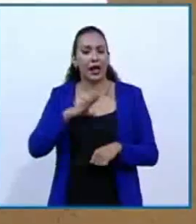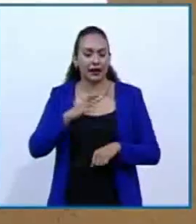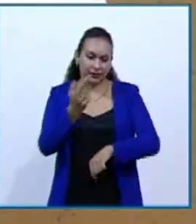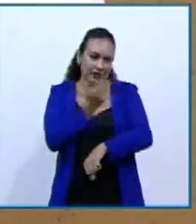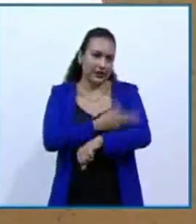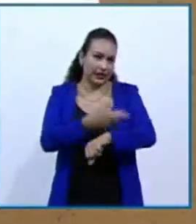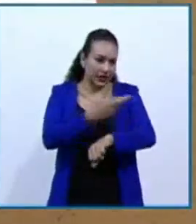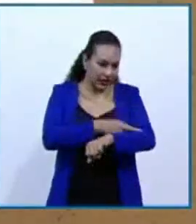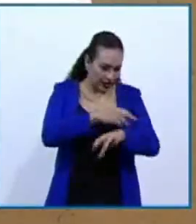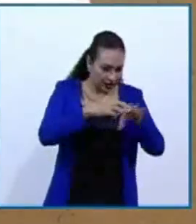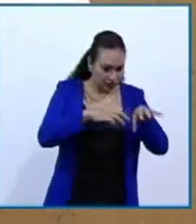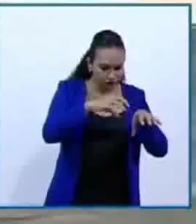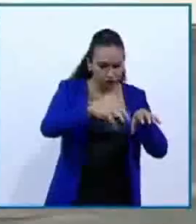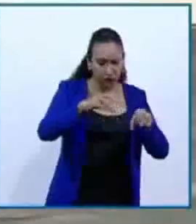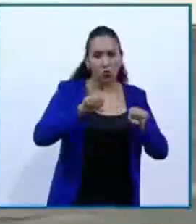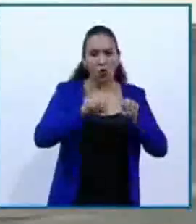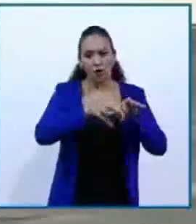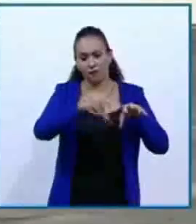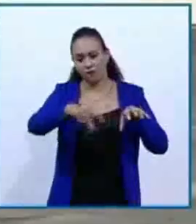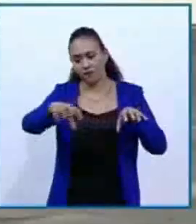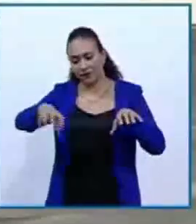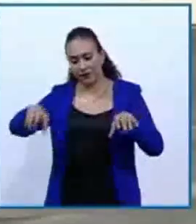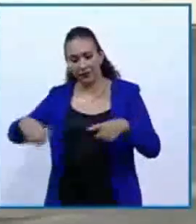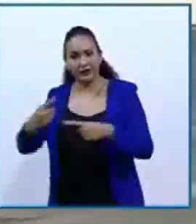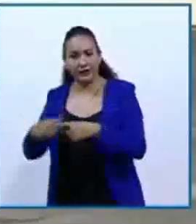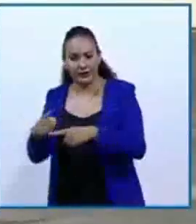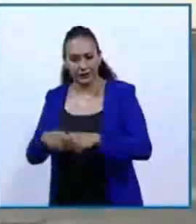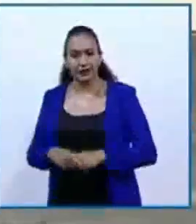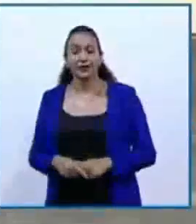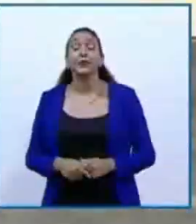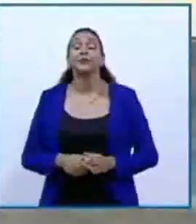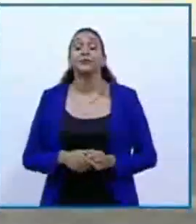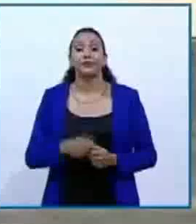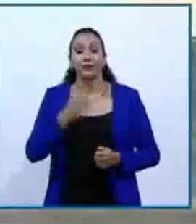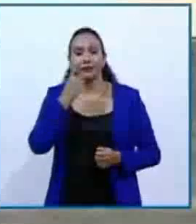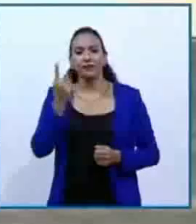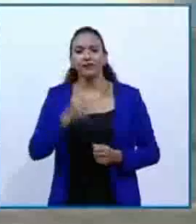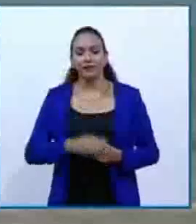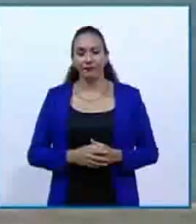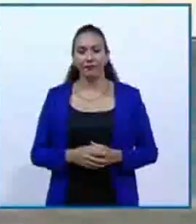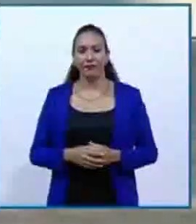en órganos jurisdiccionales federales. Externaron lo siguiente.